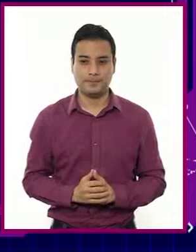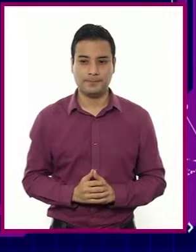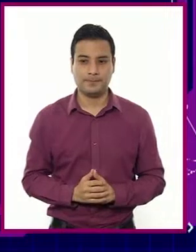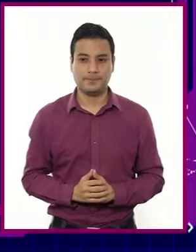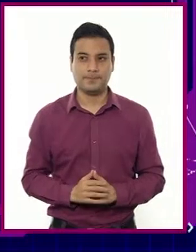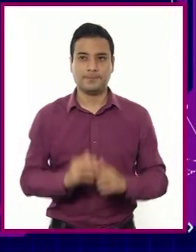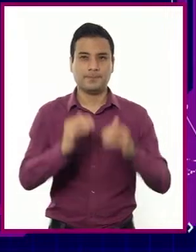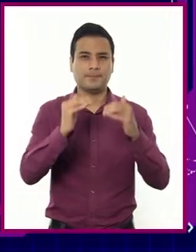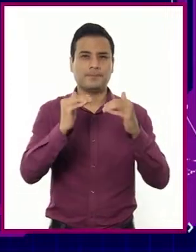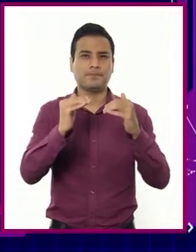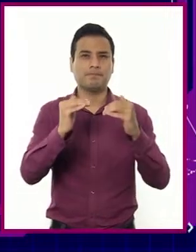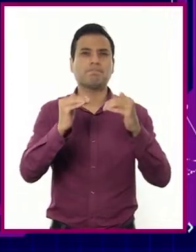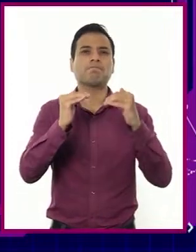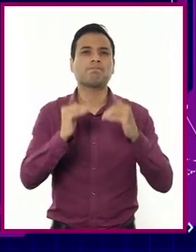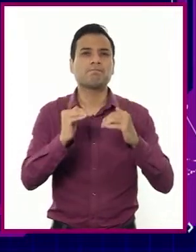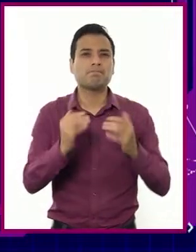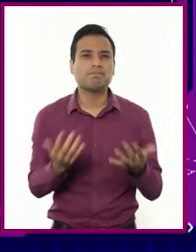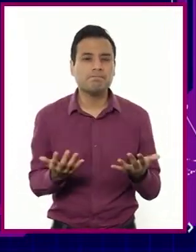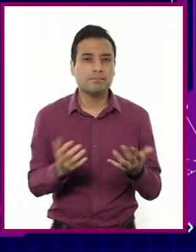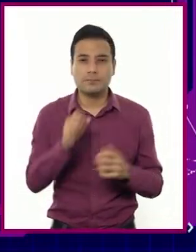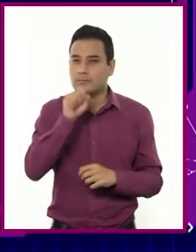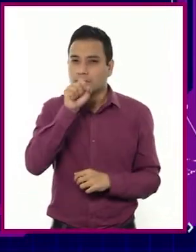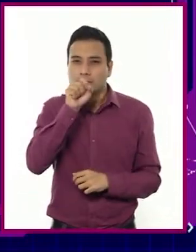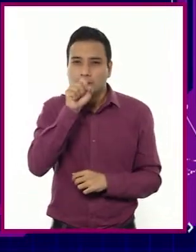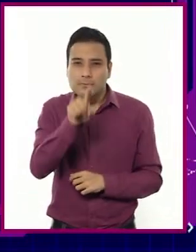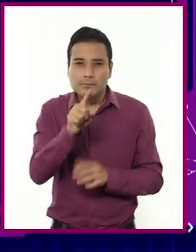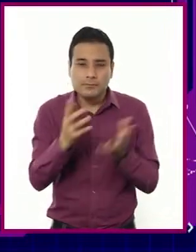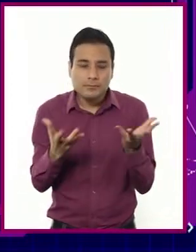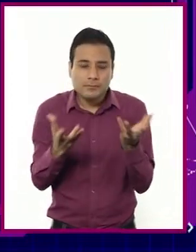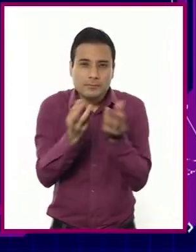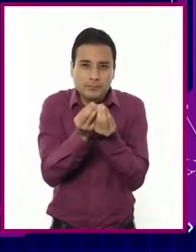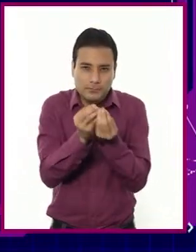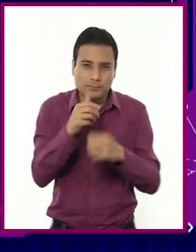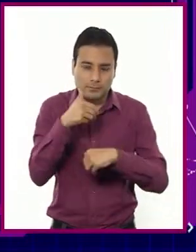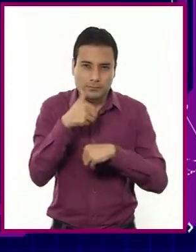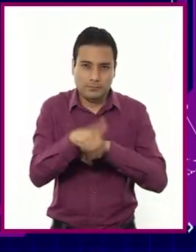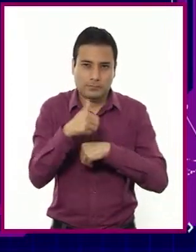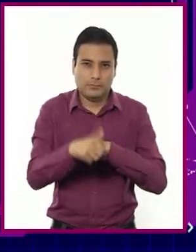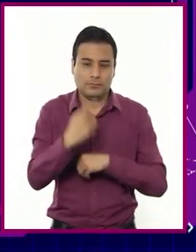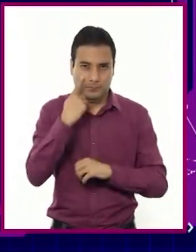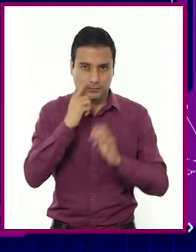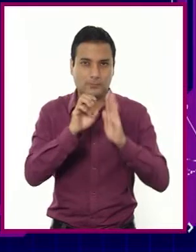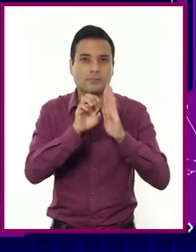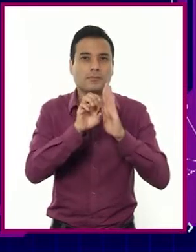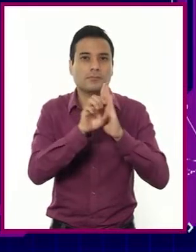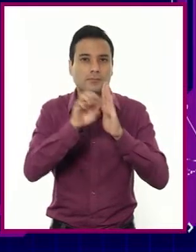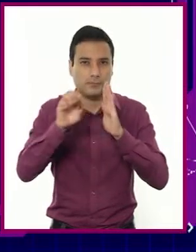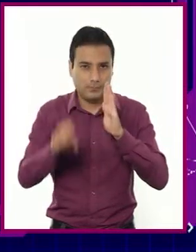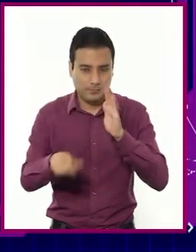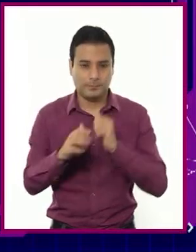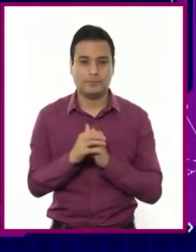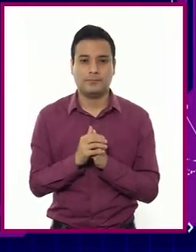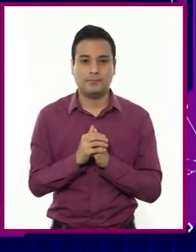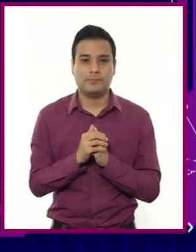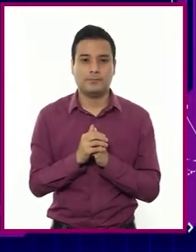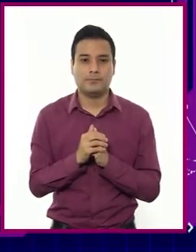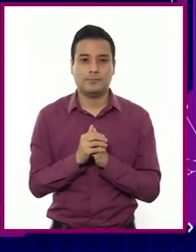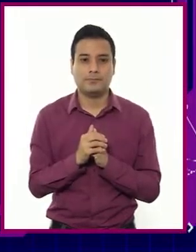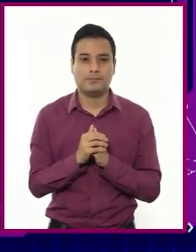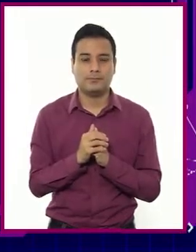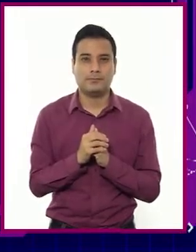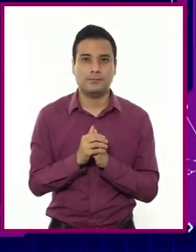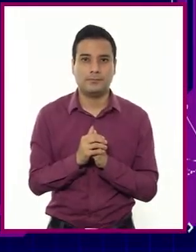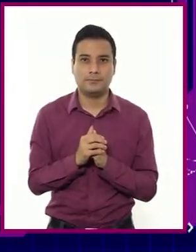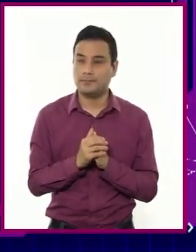sigue es agrupar términos semejantes del mismo lado de la ecuación. En este caso, agruparemos a las incógnitas del